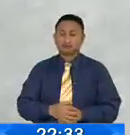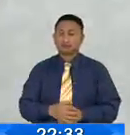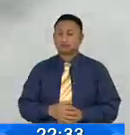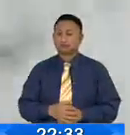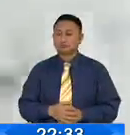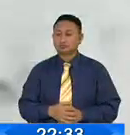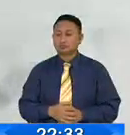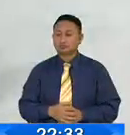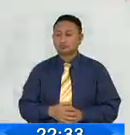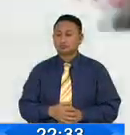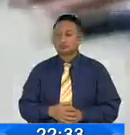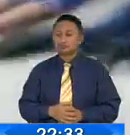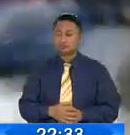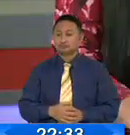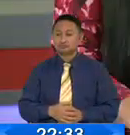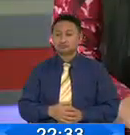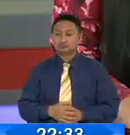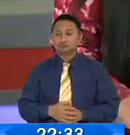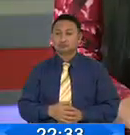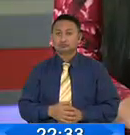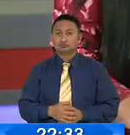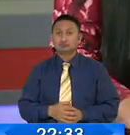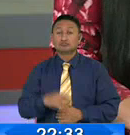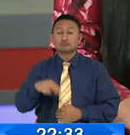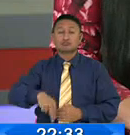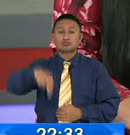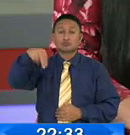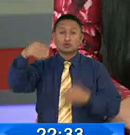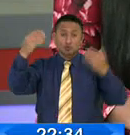Carlos Julio Gurumendi. En el norte de